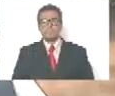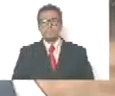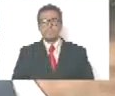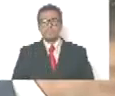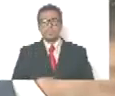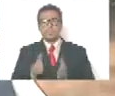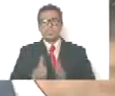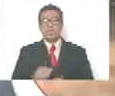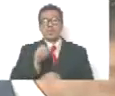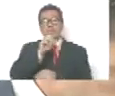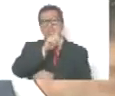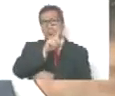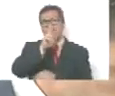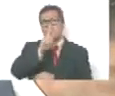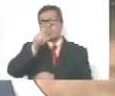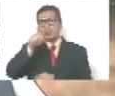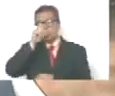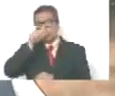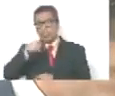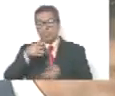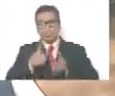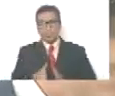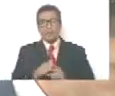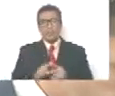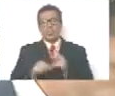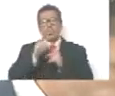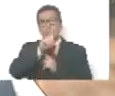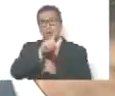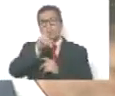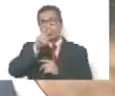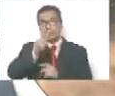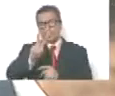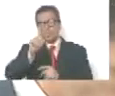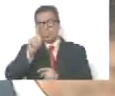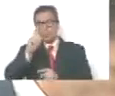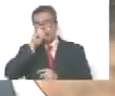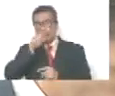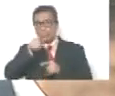121 años, hoy celebramos 121 años de su natalicio,